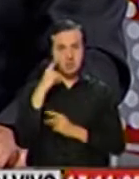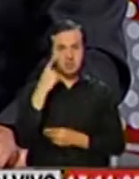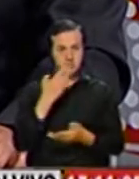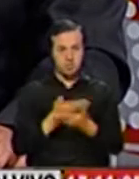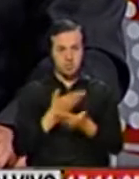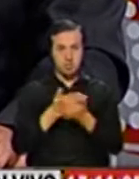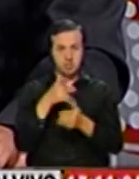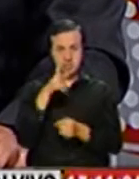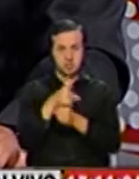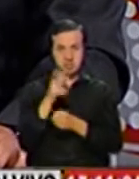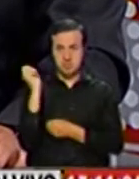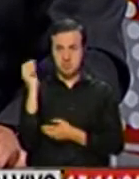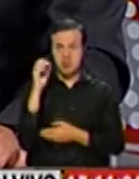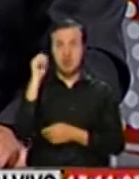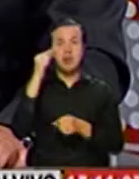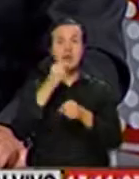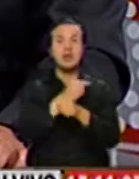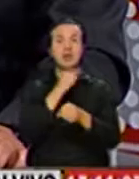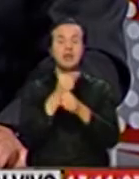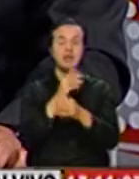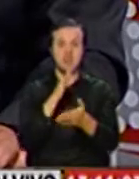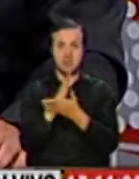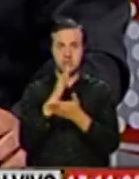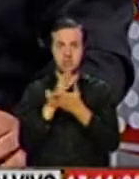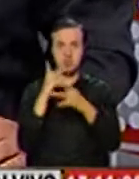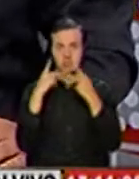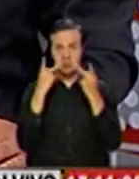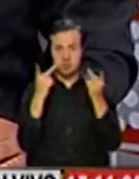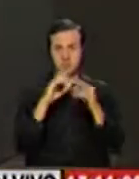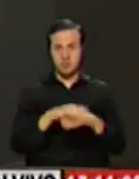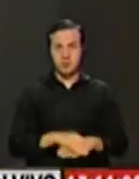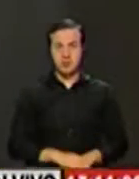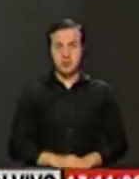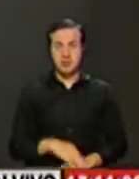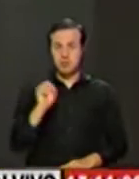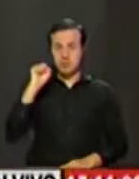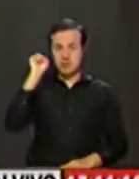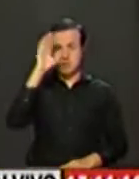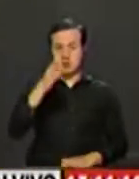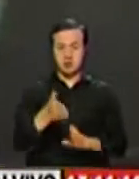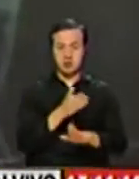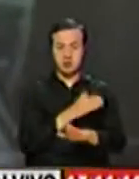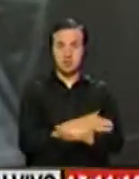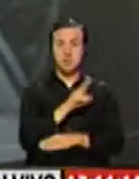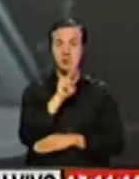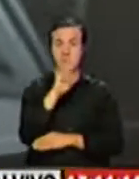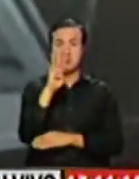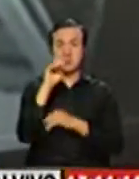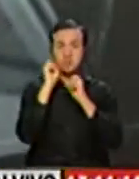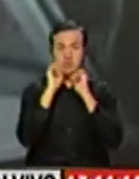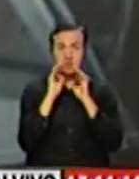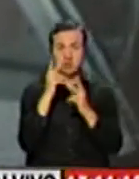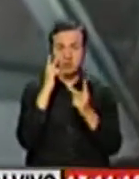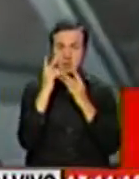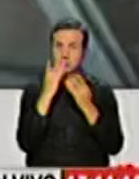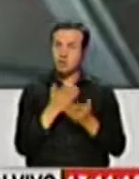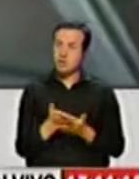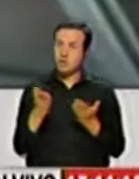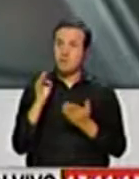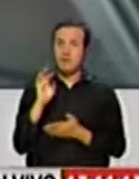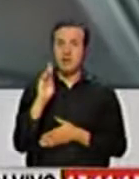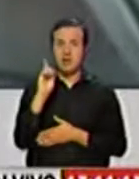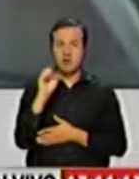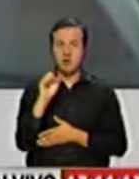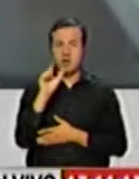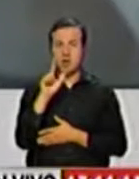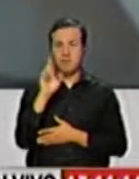un video que presentó la gerente general de Medios Públicos. El video es del pasado 24 de septiembre y ahí se observa a Fernando